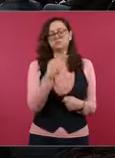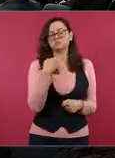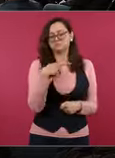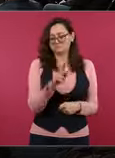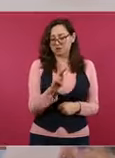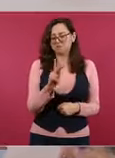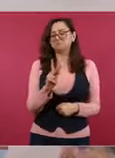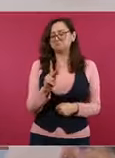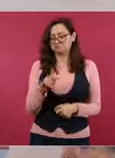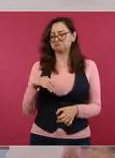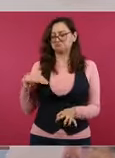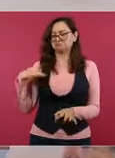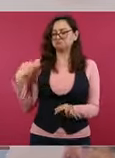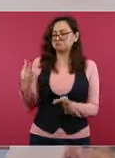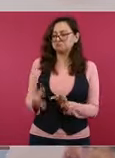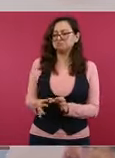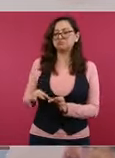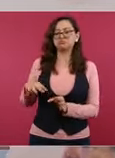corruptos,